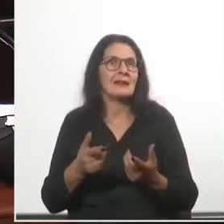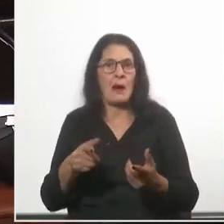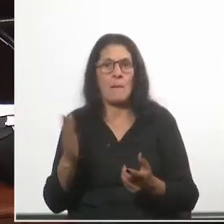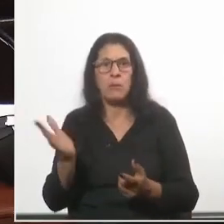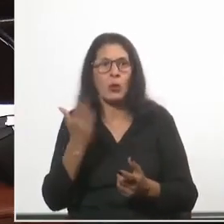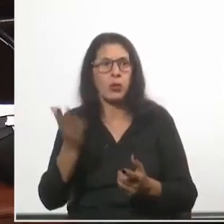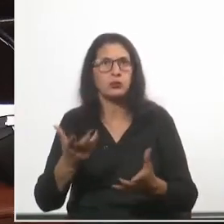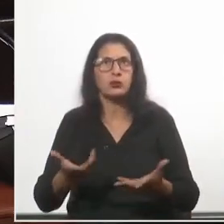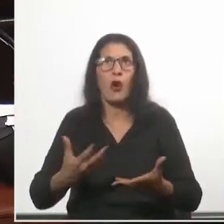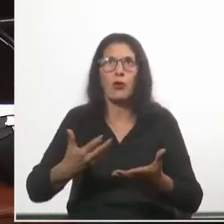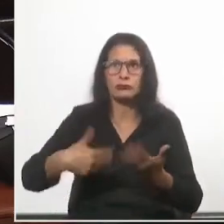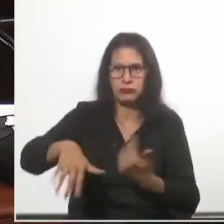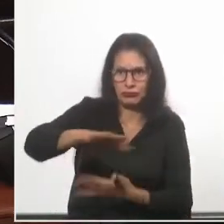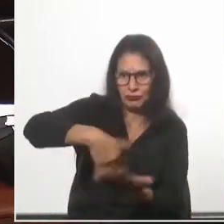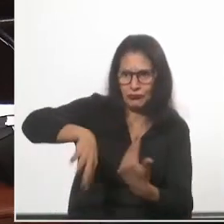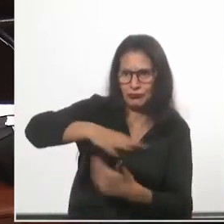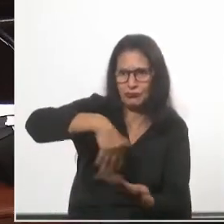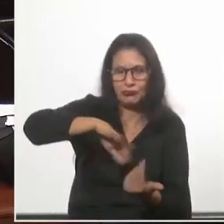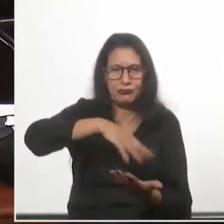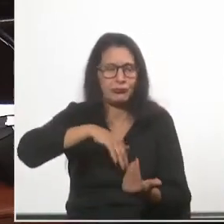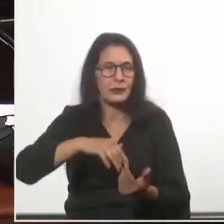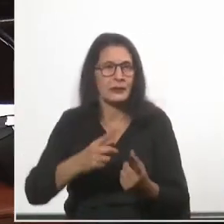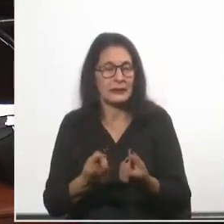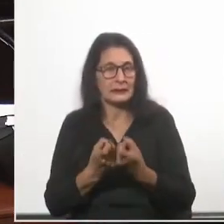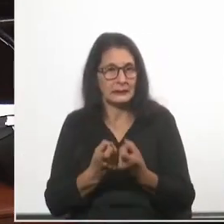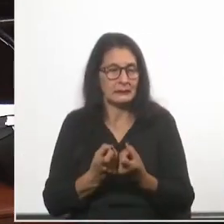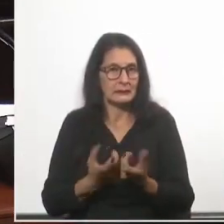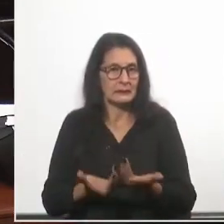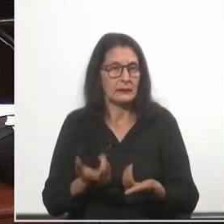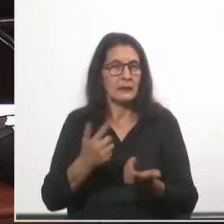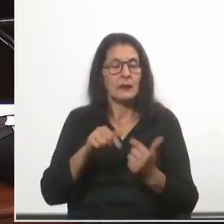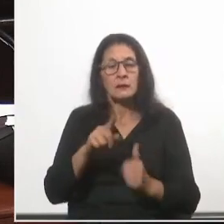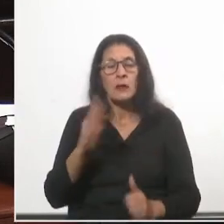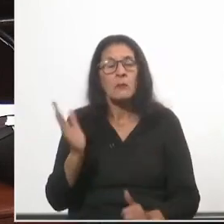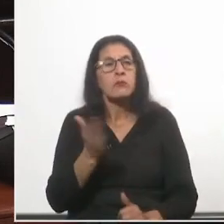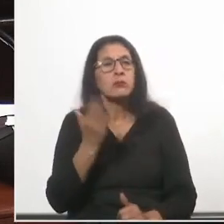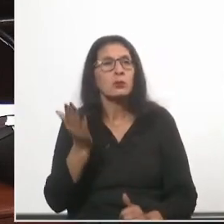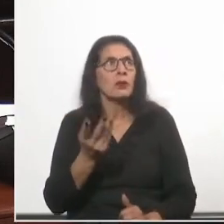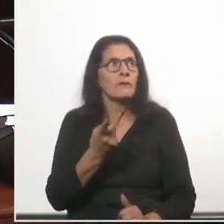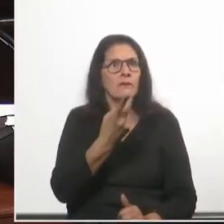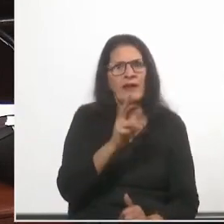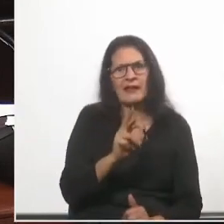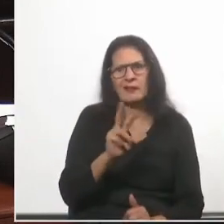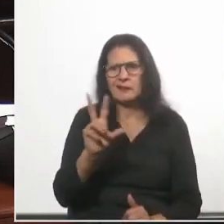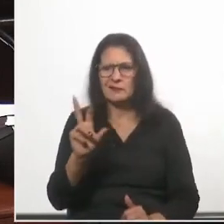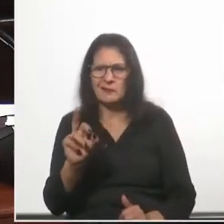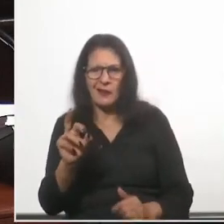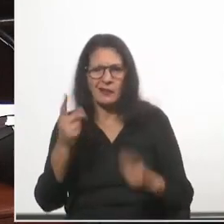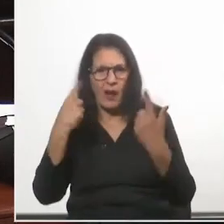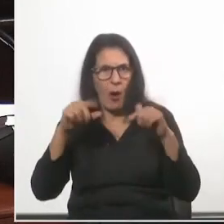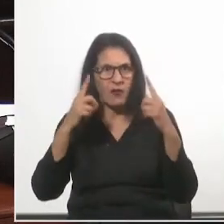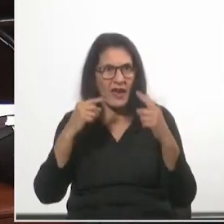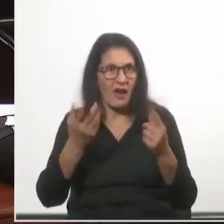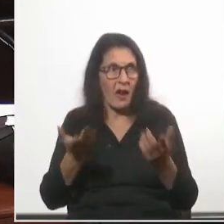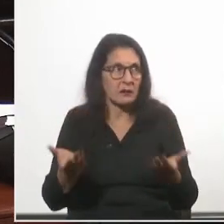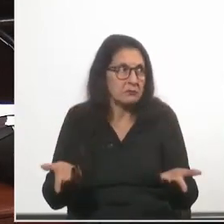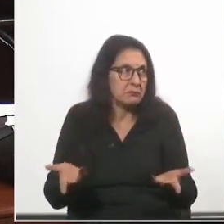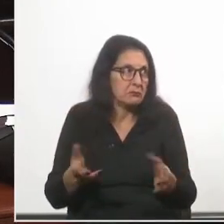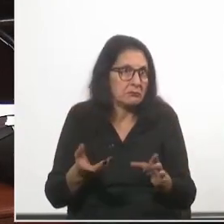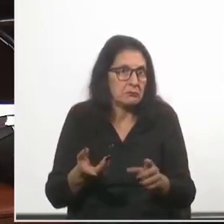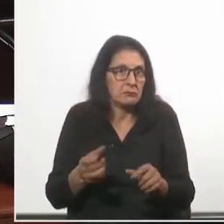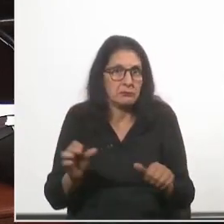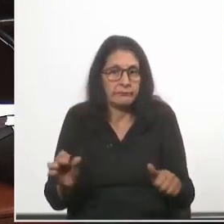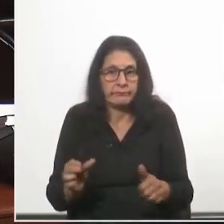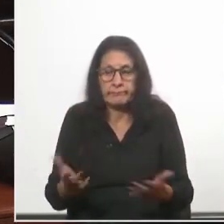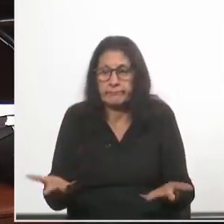producción. La posibilidad de un pequeño productor de tener 20, 30 ovejas es algo que está